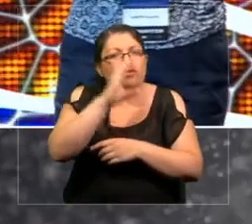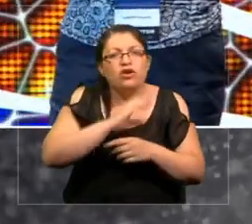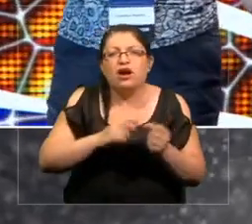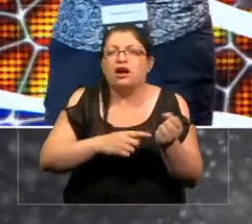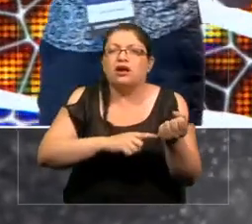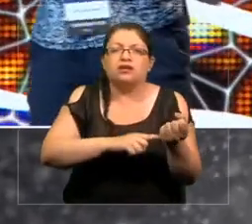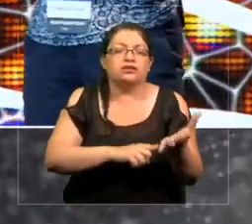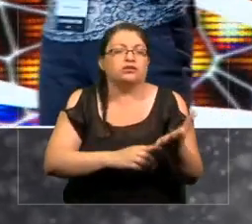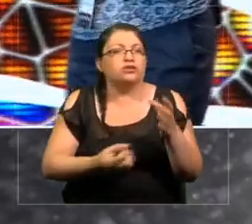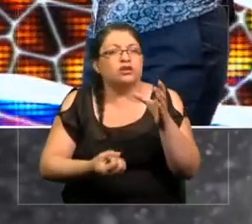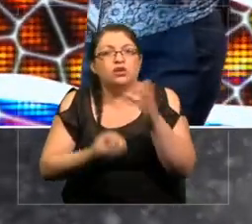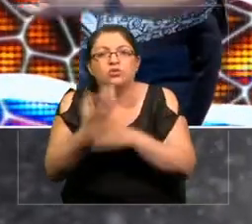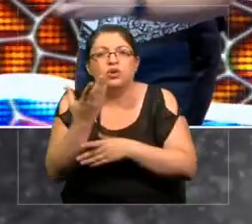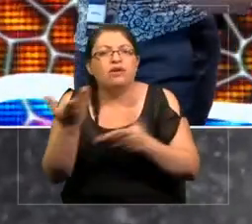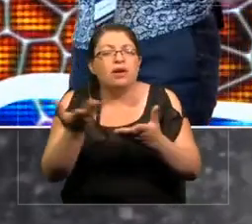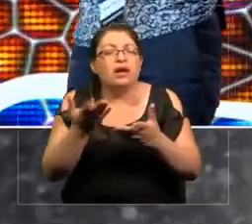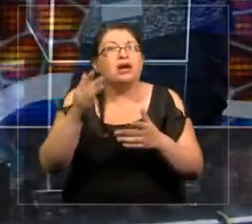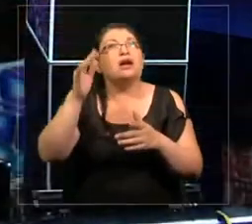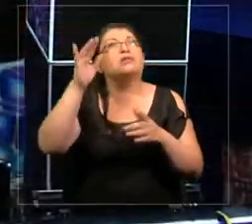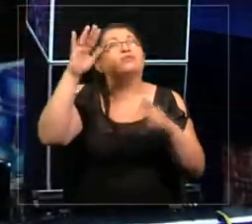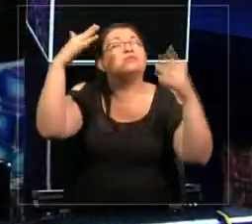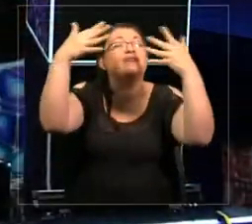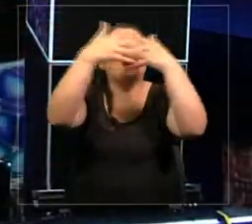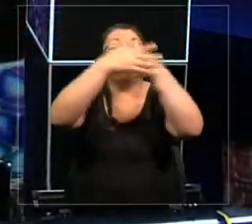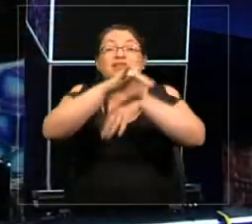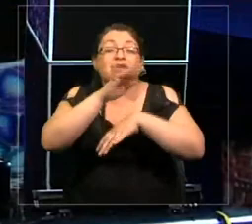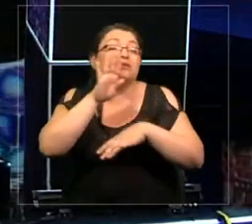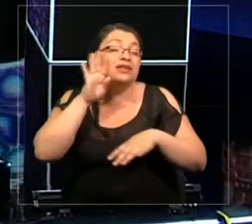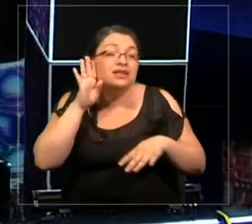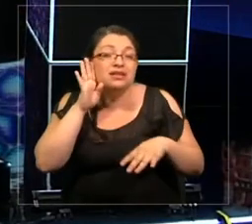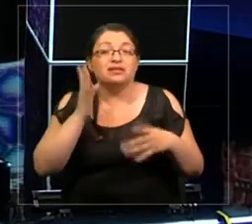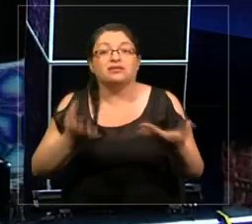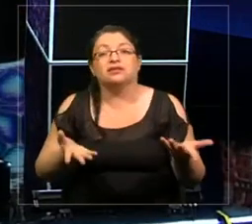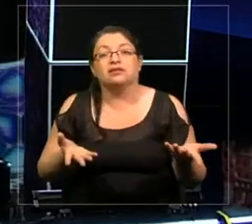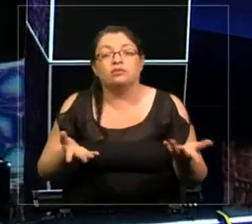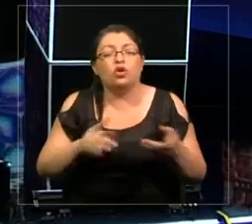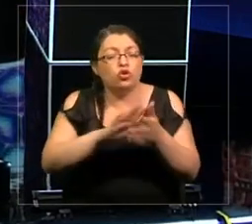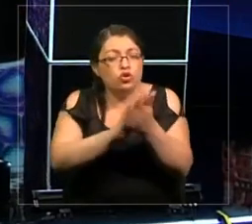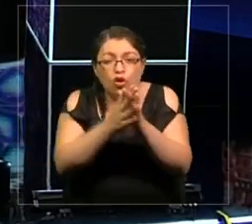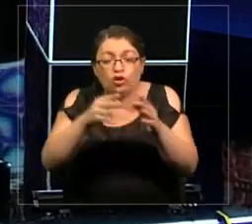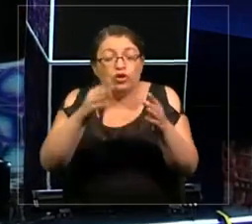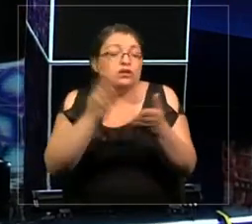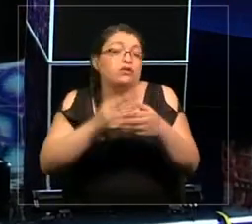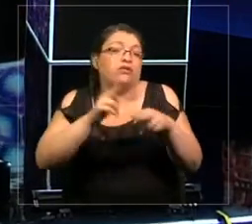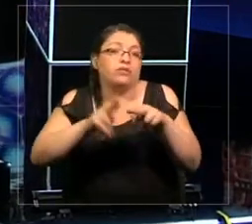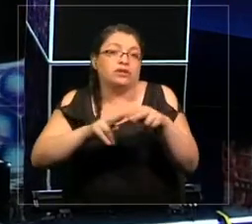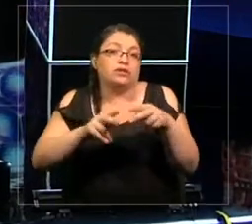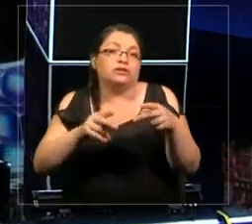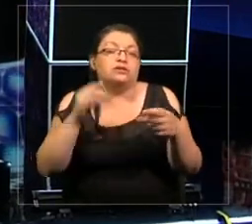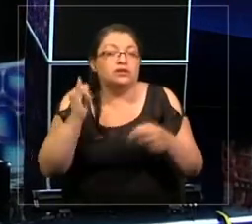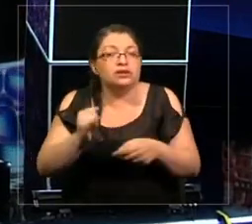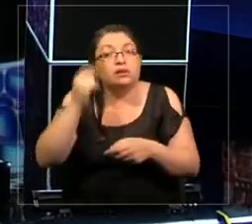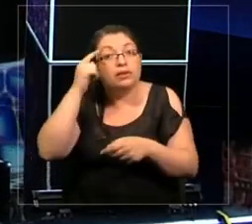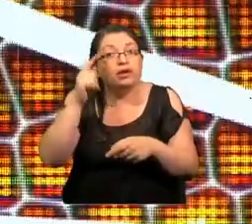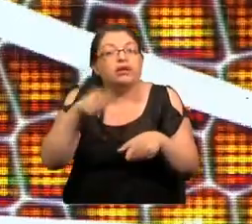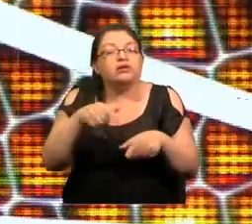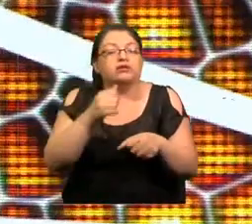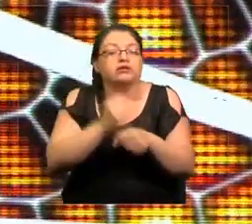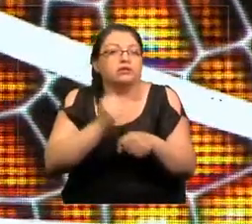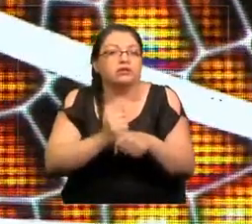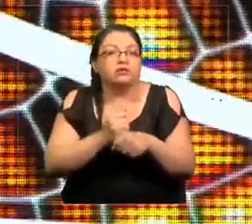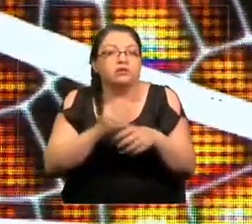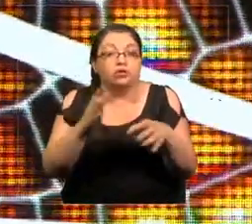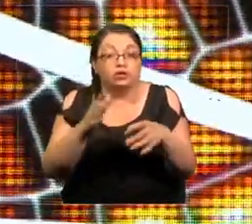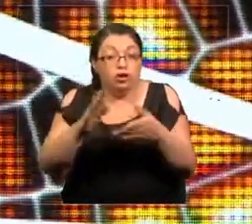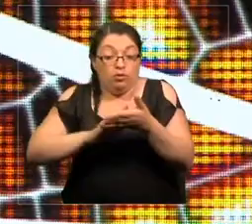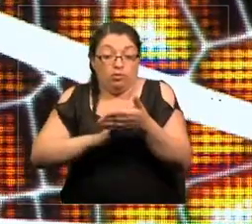tecnologías para limpiar el aire o sea todo esto lo tenemos que hacer y si hay mucho trabajo pero